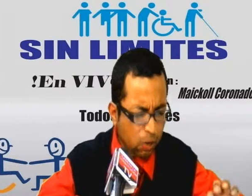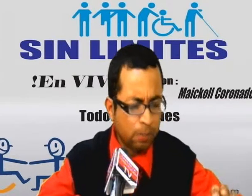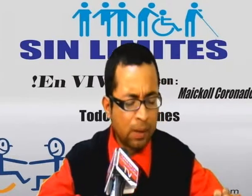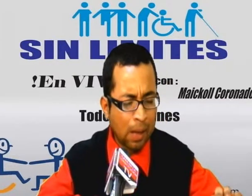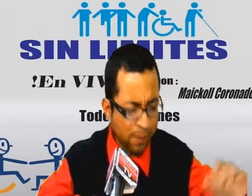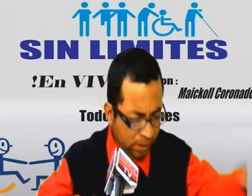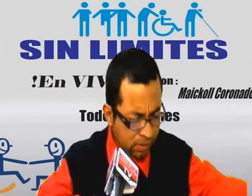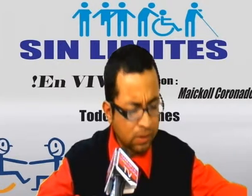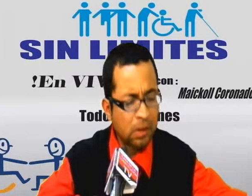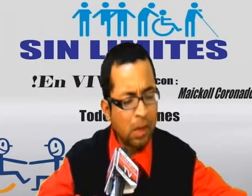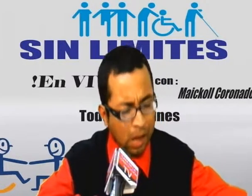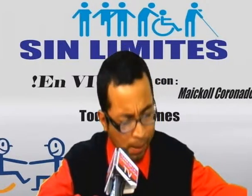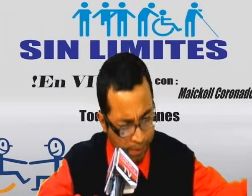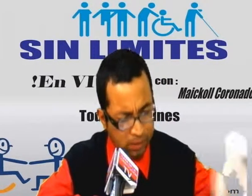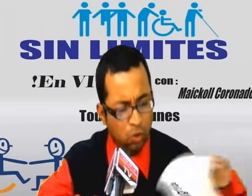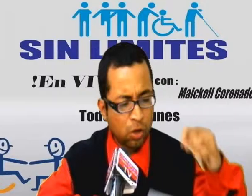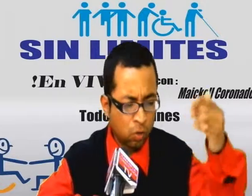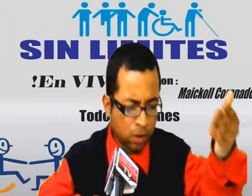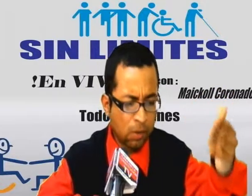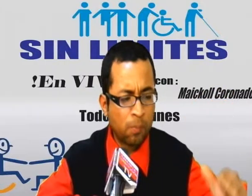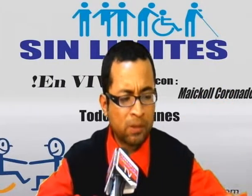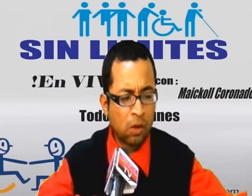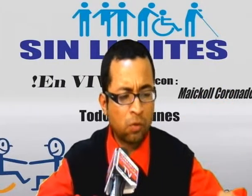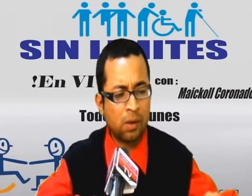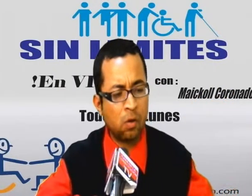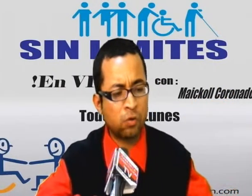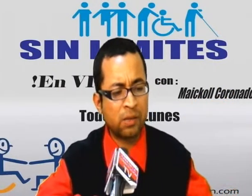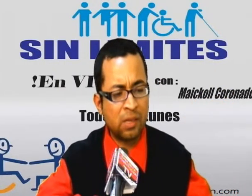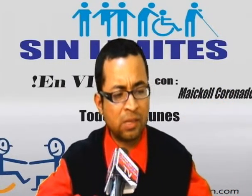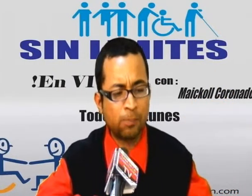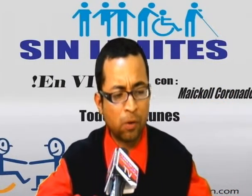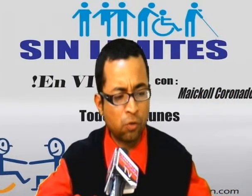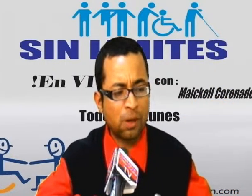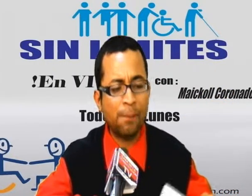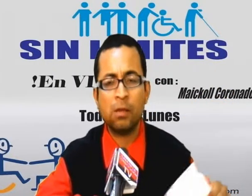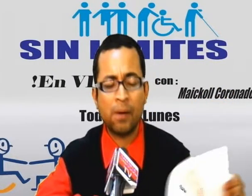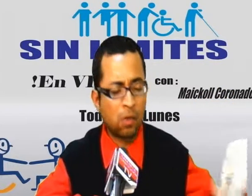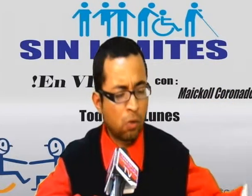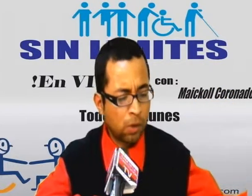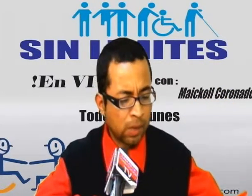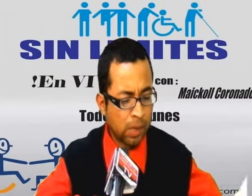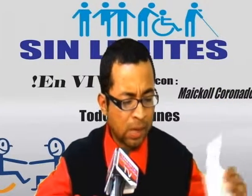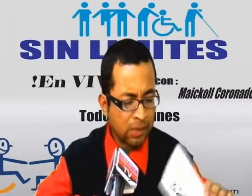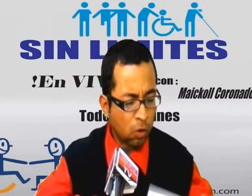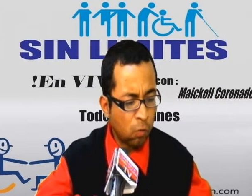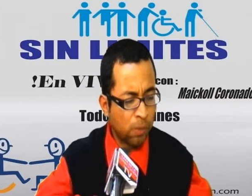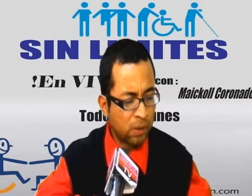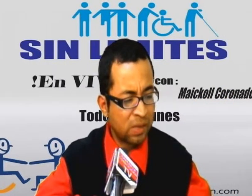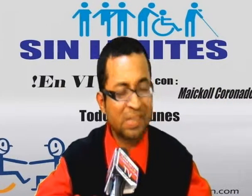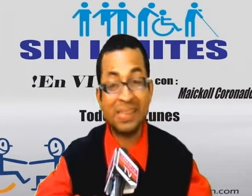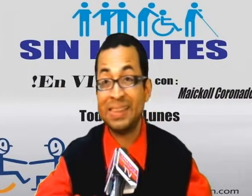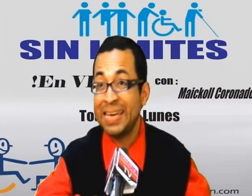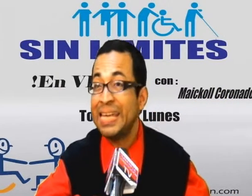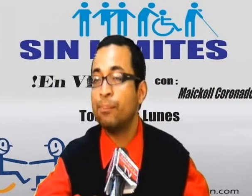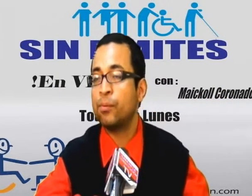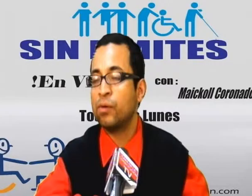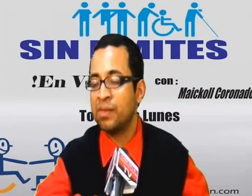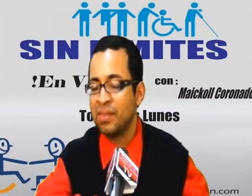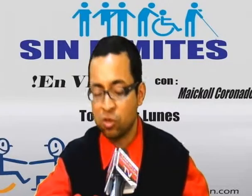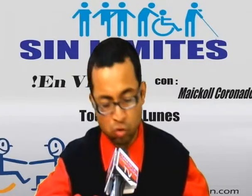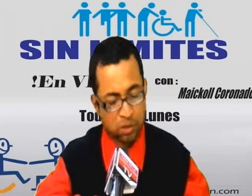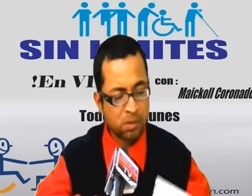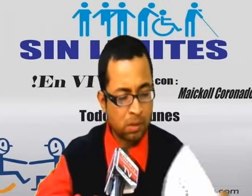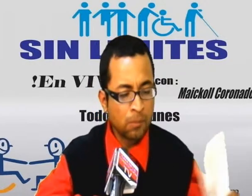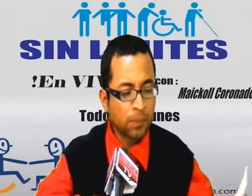más claro también, aparte de lo que yo ya he comentado de los artistas peruanos que han participado en esta cumbre